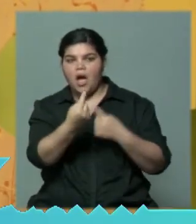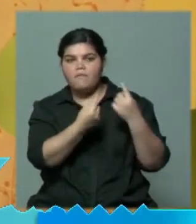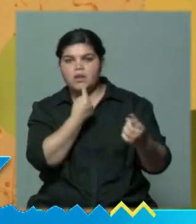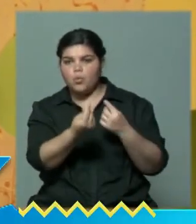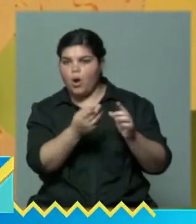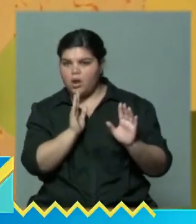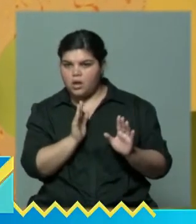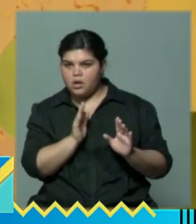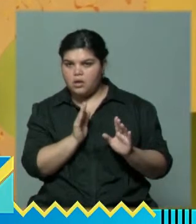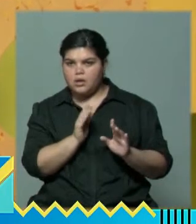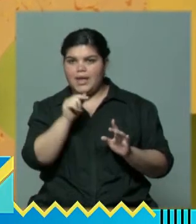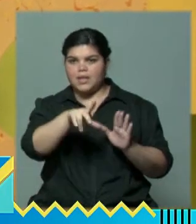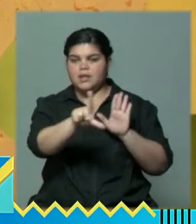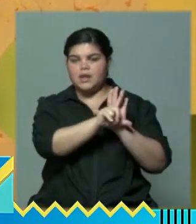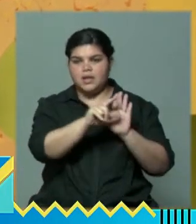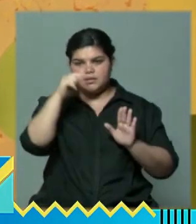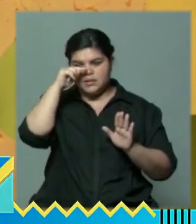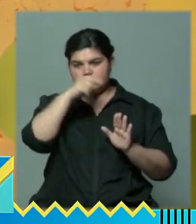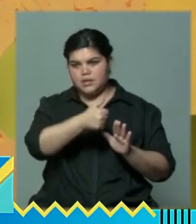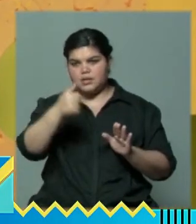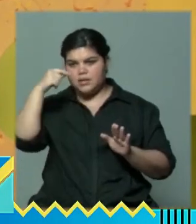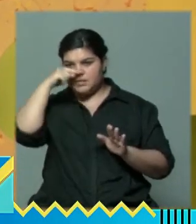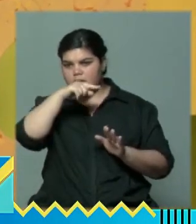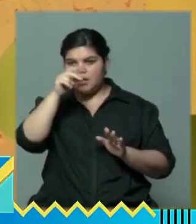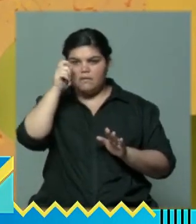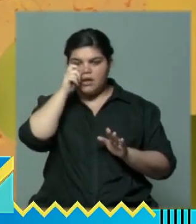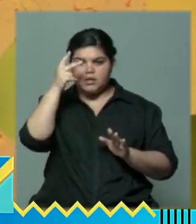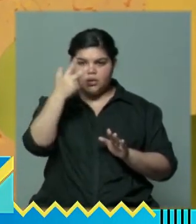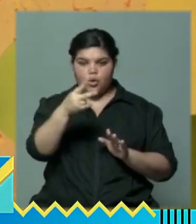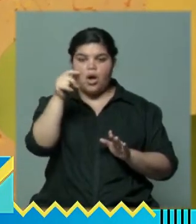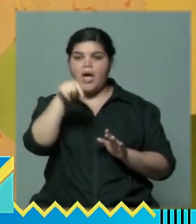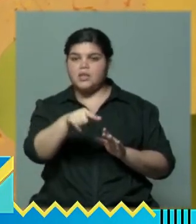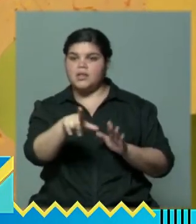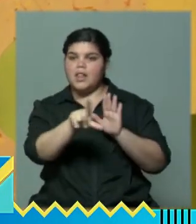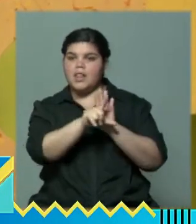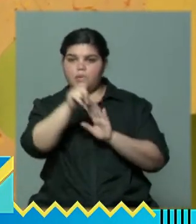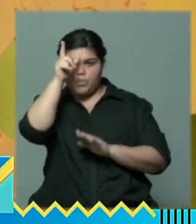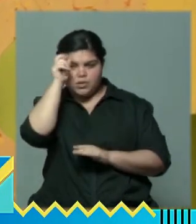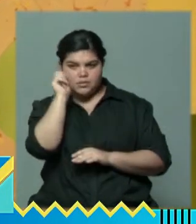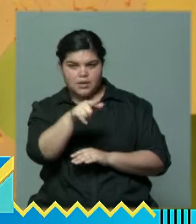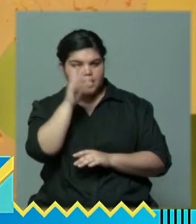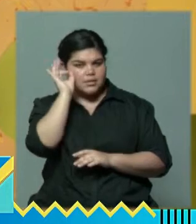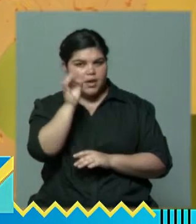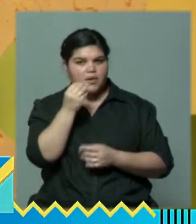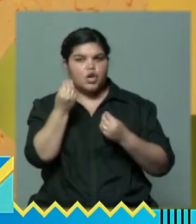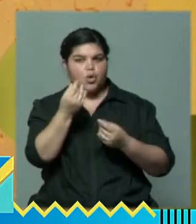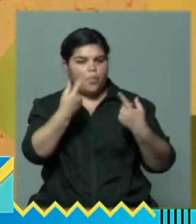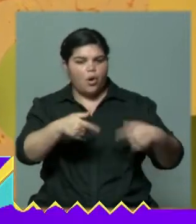está en la ley 6722, que es la ley de la policía, digamos. Sí. Regula el accionar de la policía.